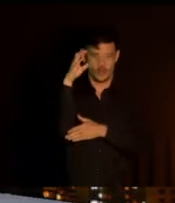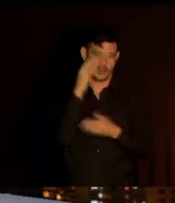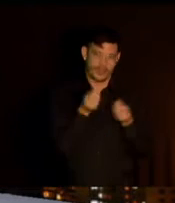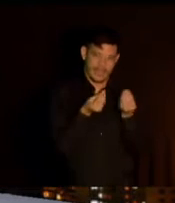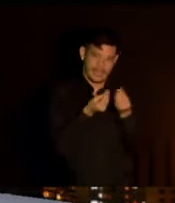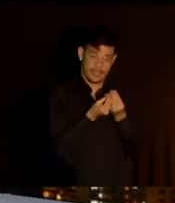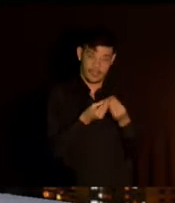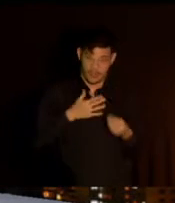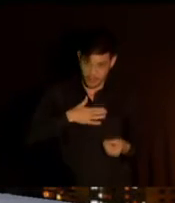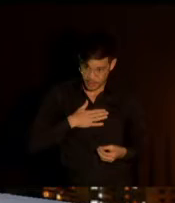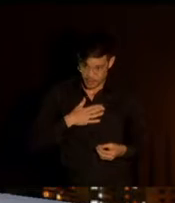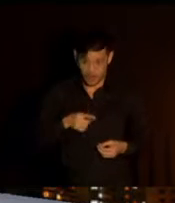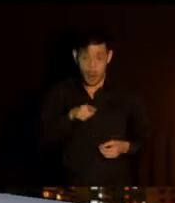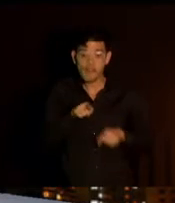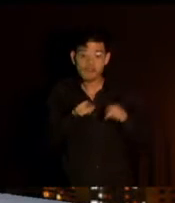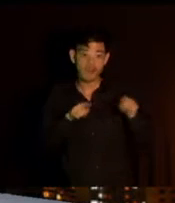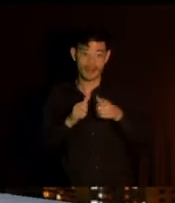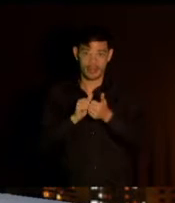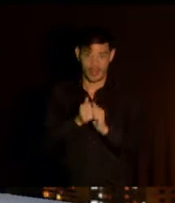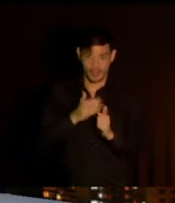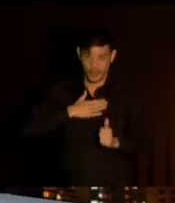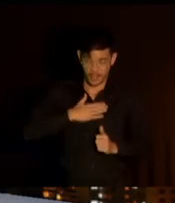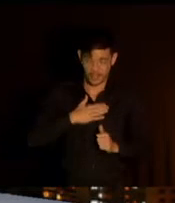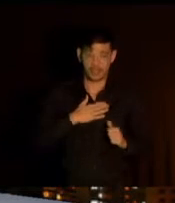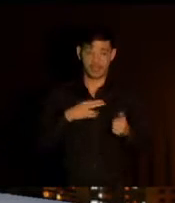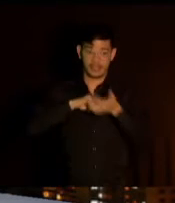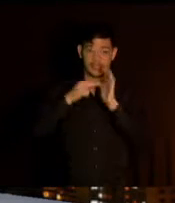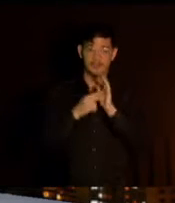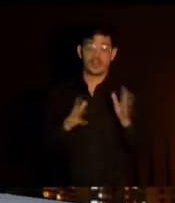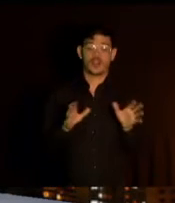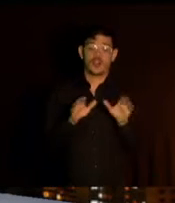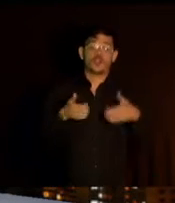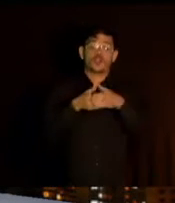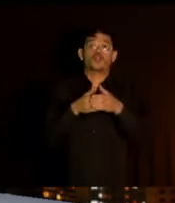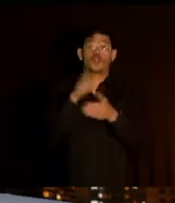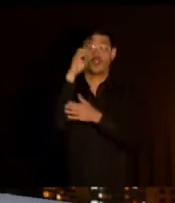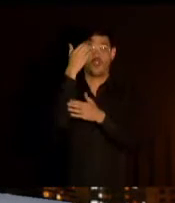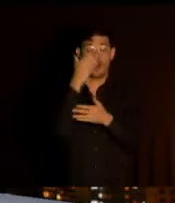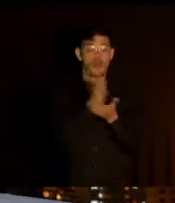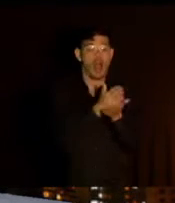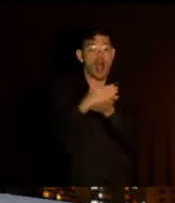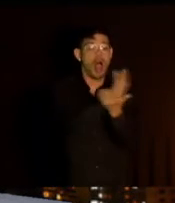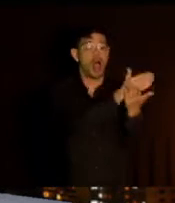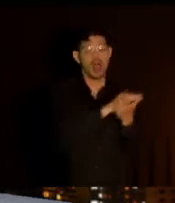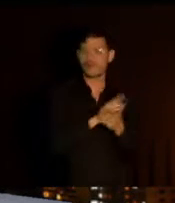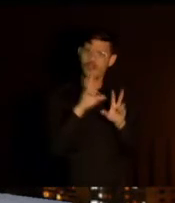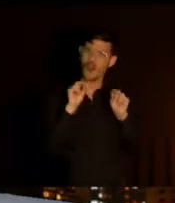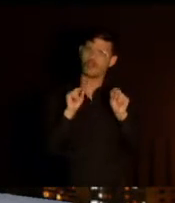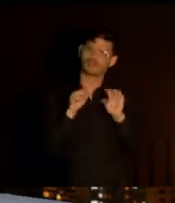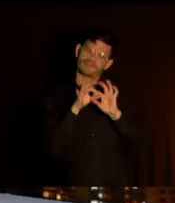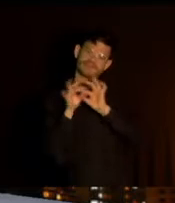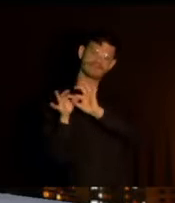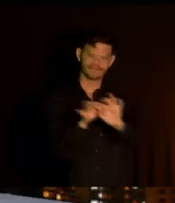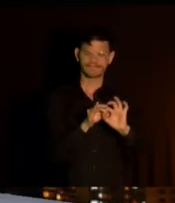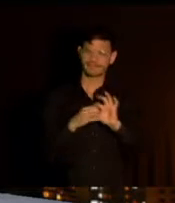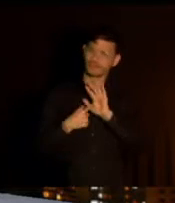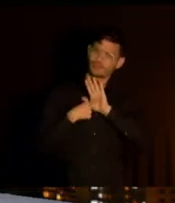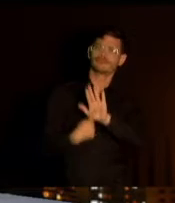Una selección Colombia dividida, sino unificada como país,